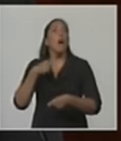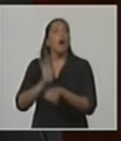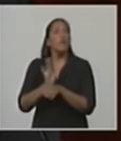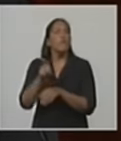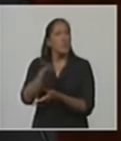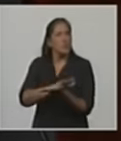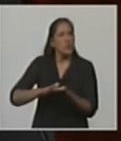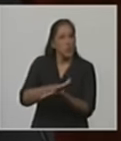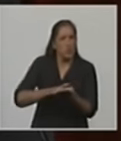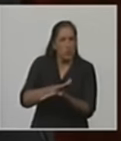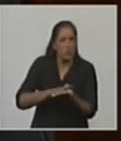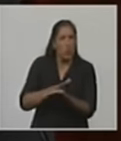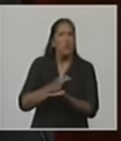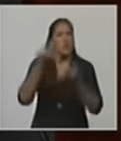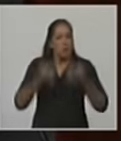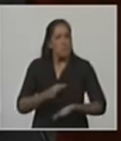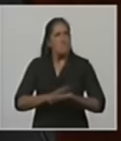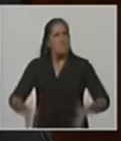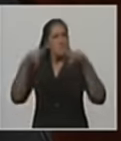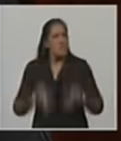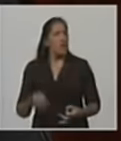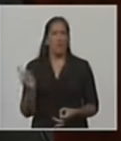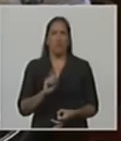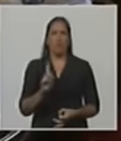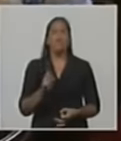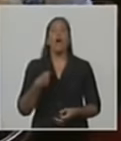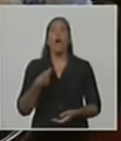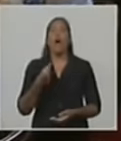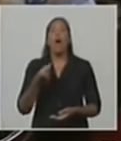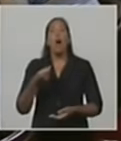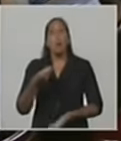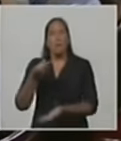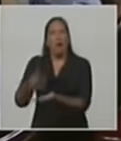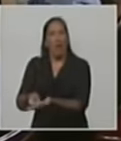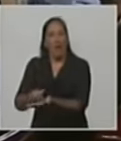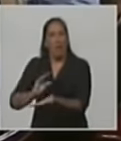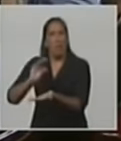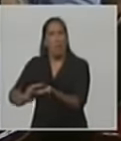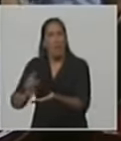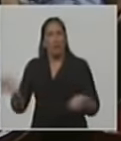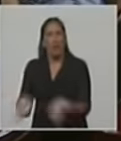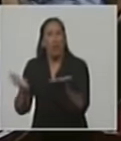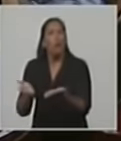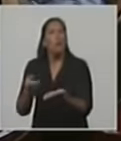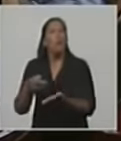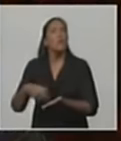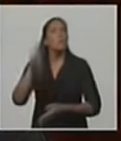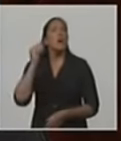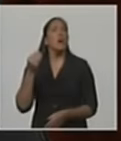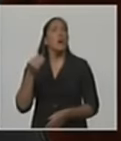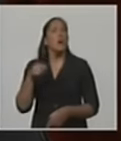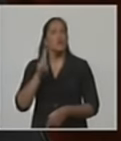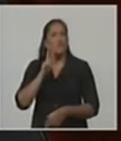corrupción. La ausencia de incentivos a la inversión se vio sobre todo en el mercado eléctrico, tanto en generación como